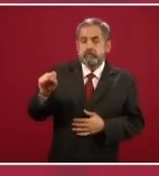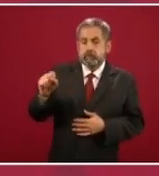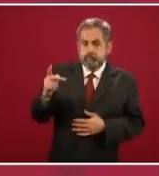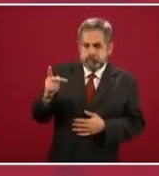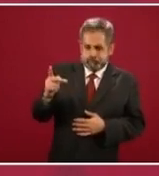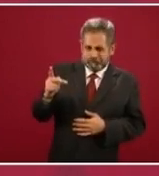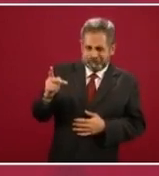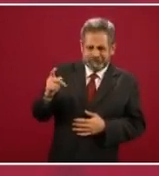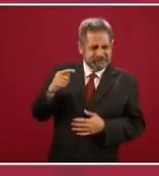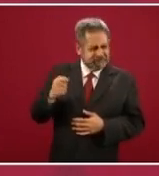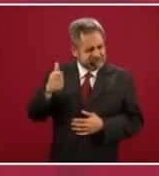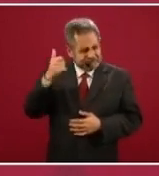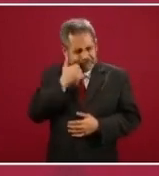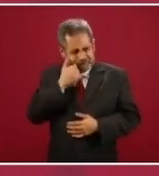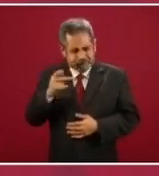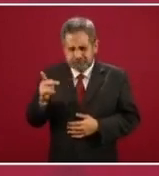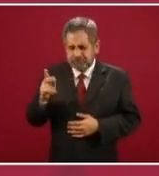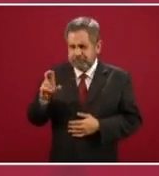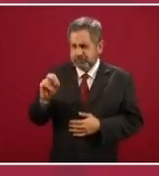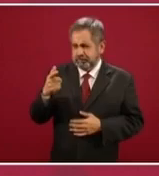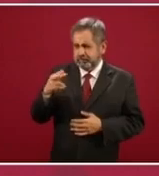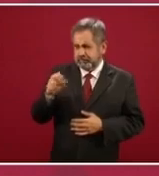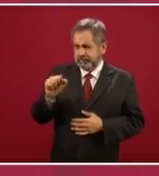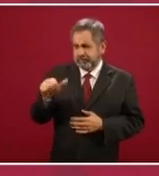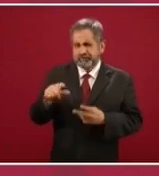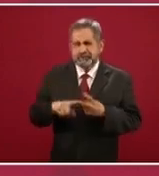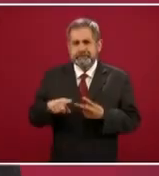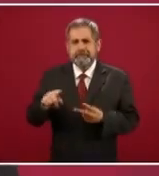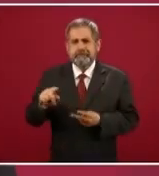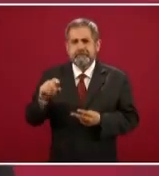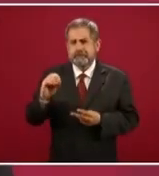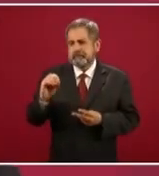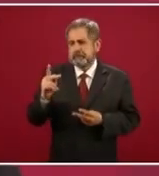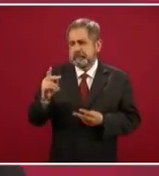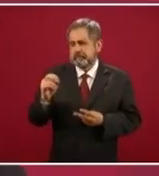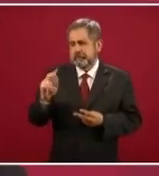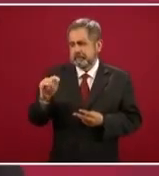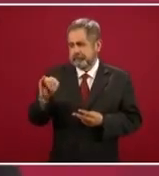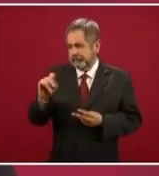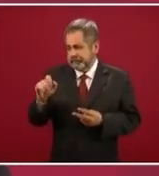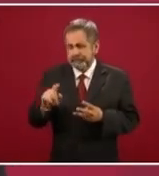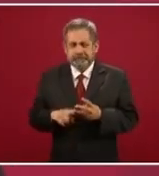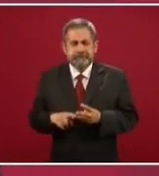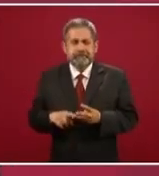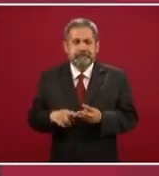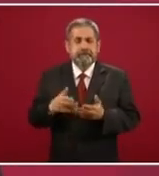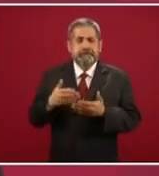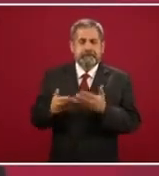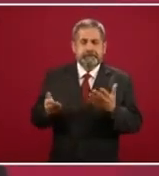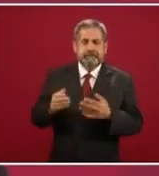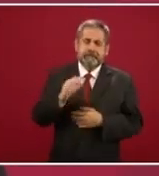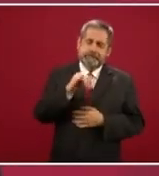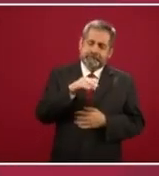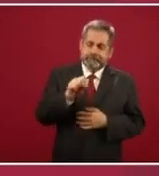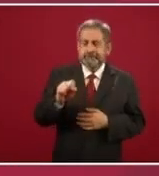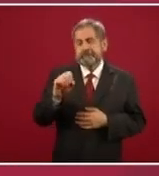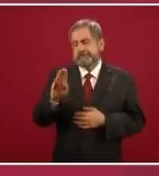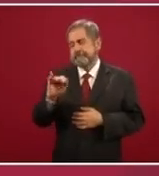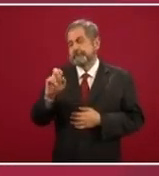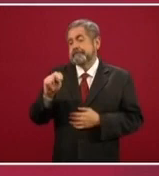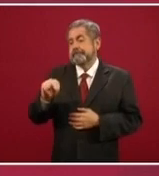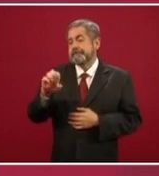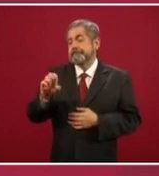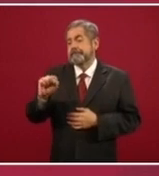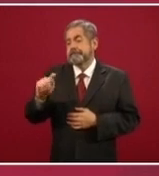Progresa, ¿no? Primero era Progresa, luego Oportunidades, luego Prospera y ahora Bienestar, IMSS Bienestar.